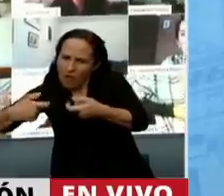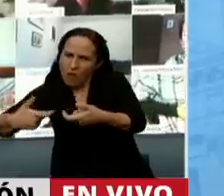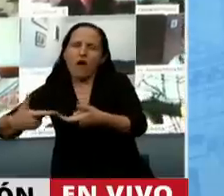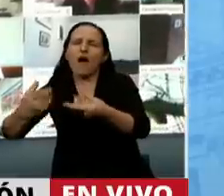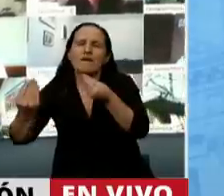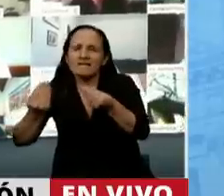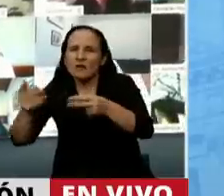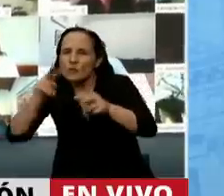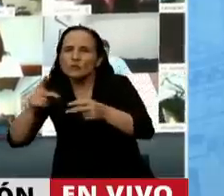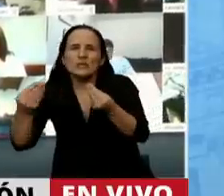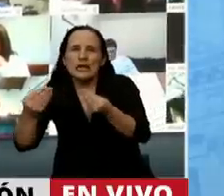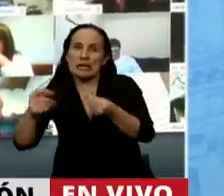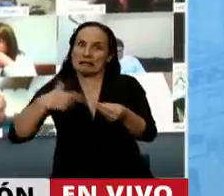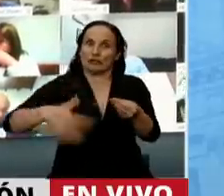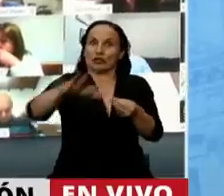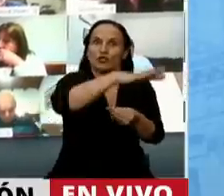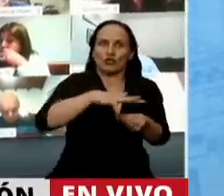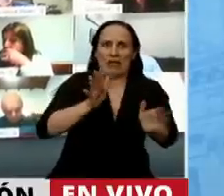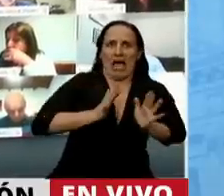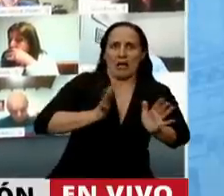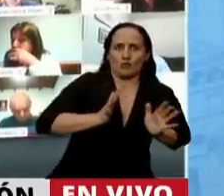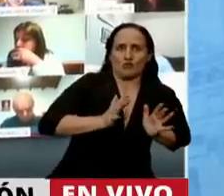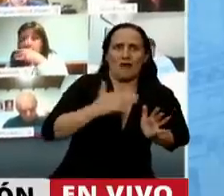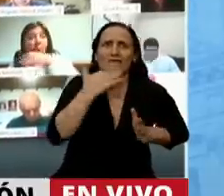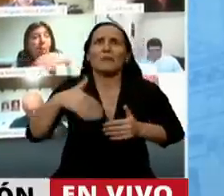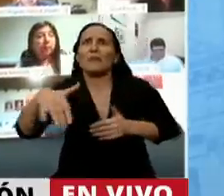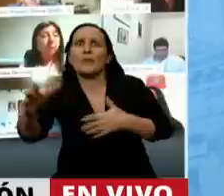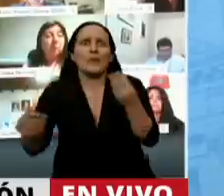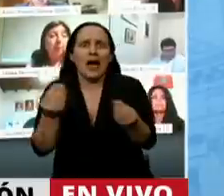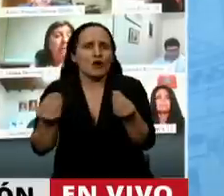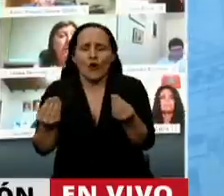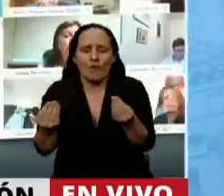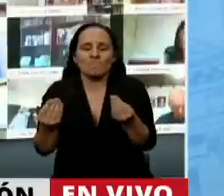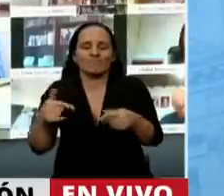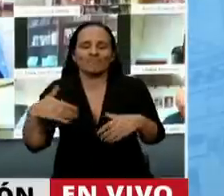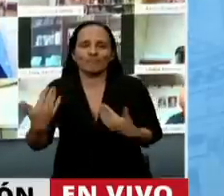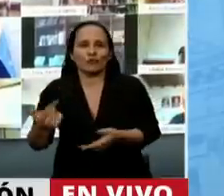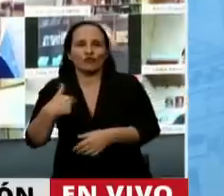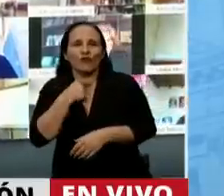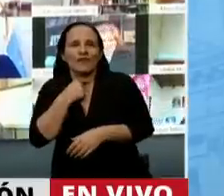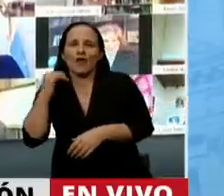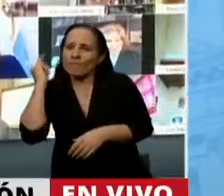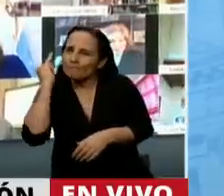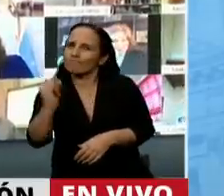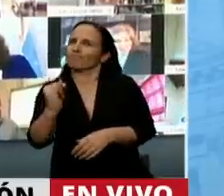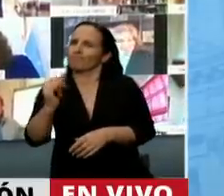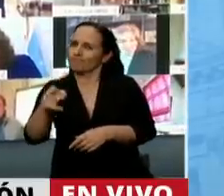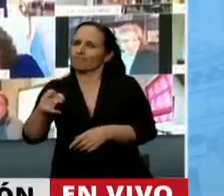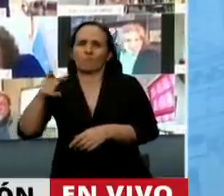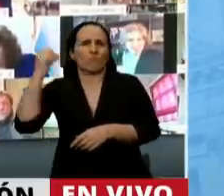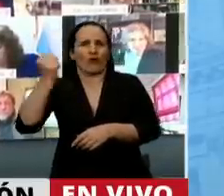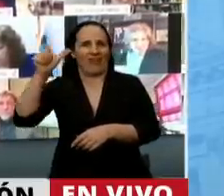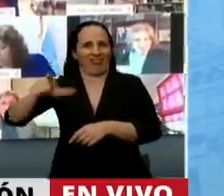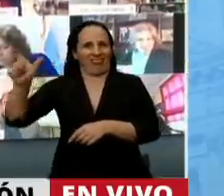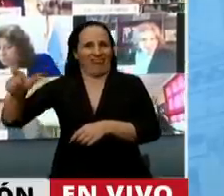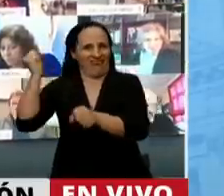de dar respuestas a una sociedad que está asustada y que no conoce qué es lo que va a venir. En ese sentido, yo quiero resaltar y rescatar la tarea que